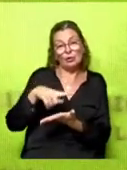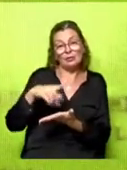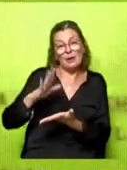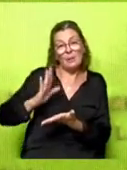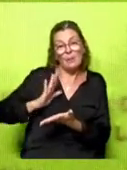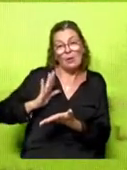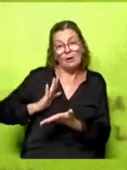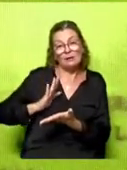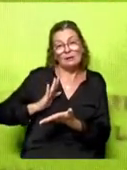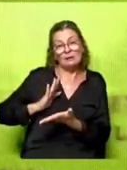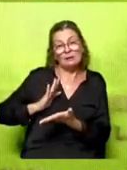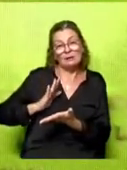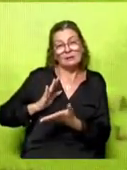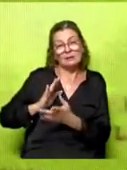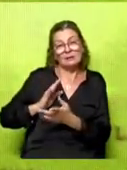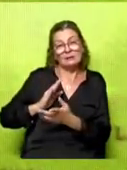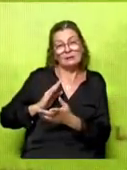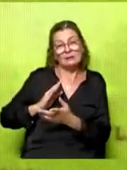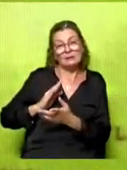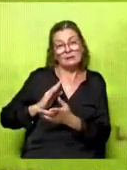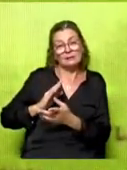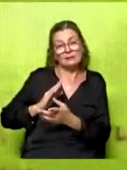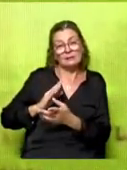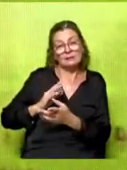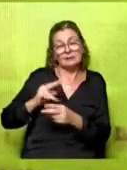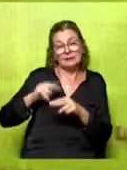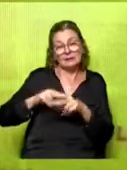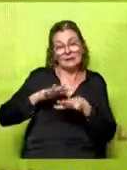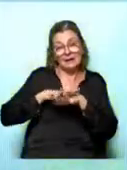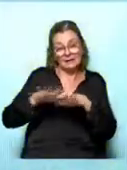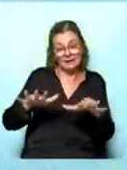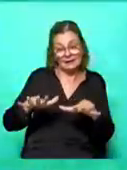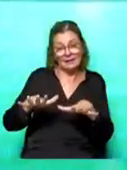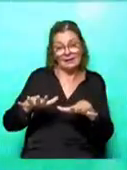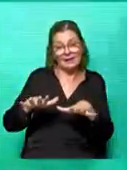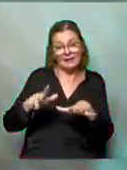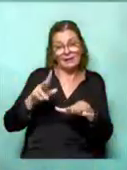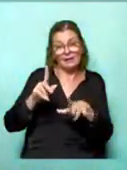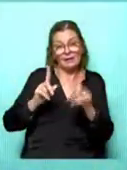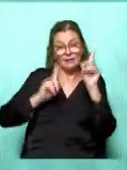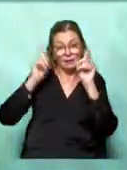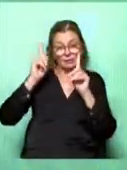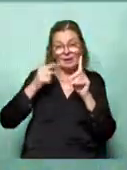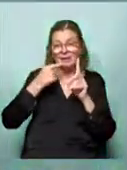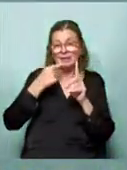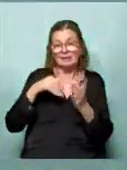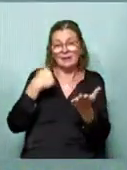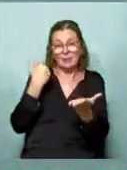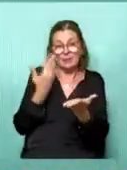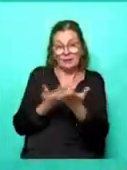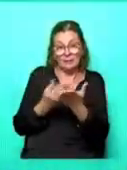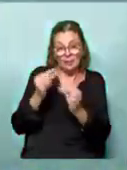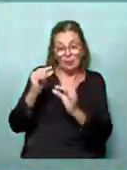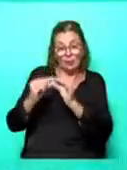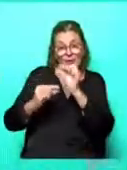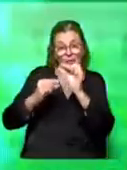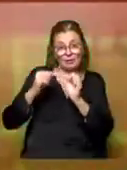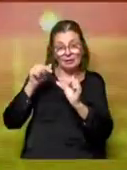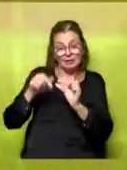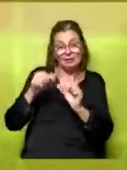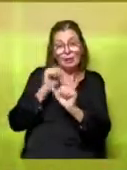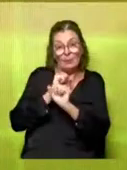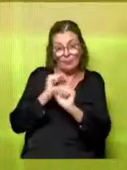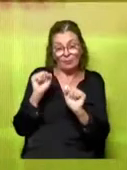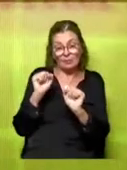mujeres. Y la Red de Renta Básica de la UDELAR plantea que sea gradual, que esto sí, que es